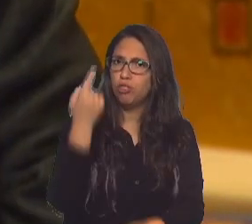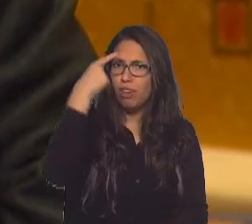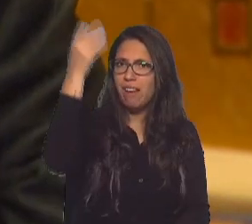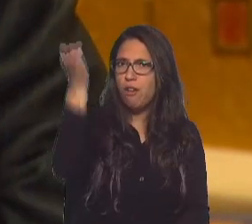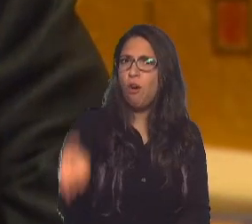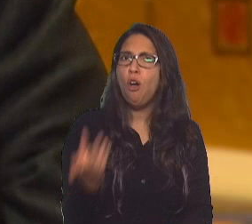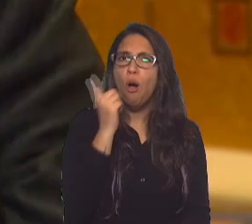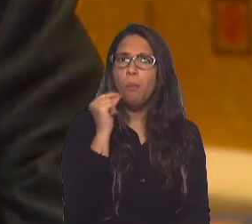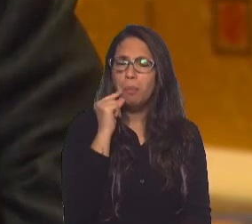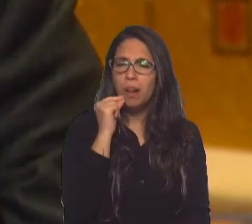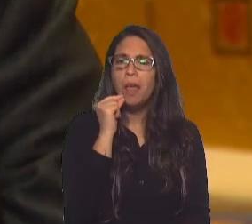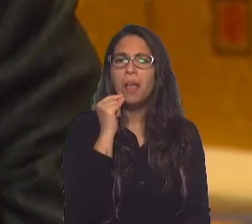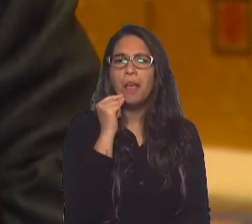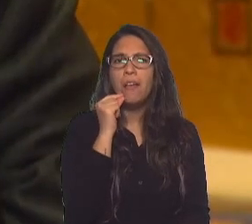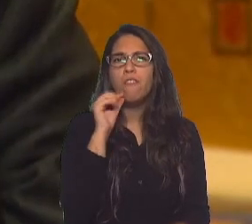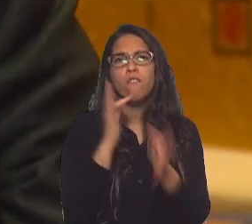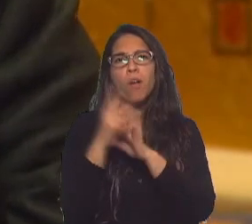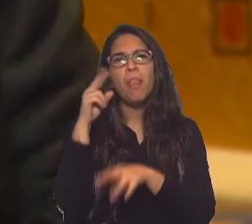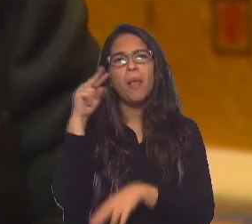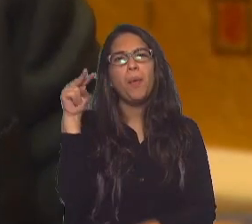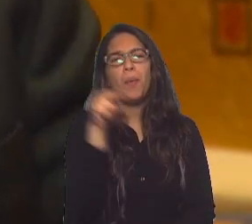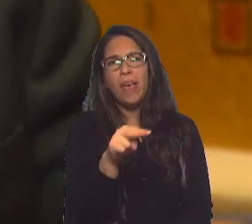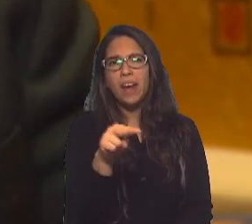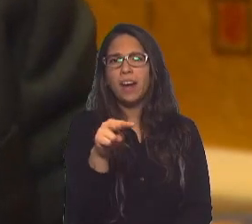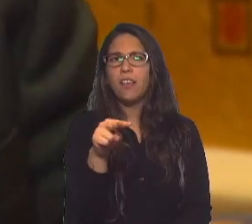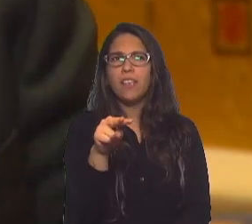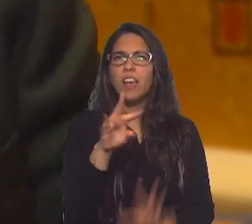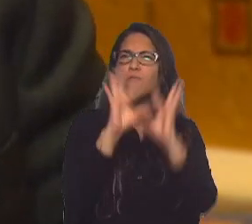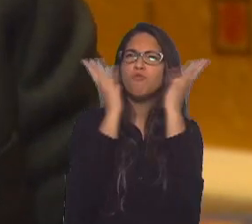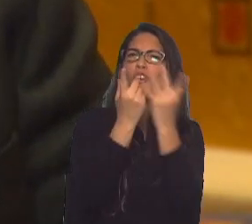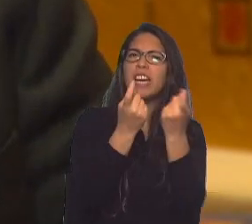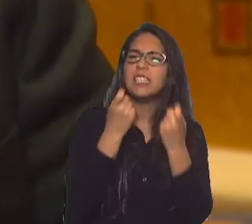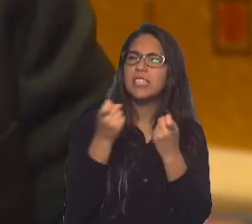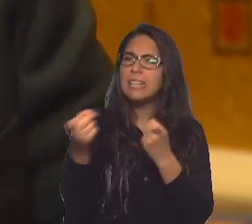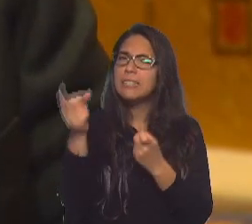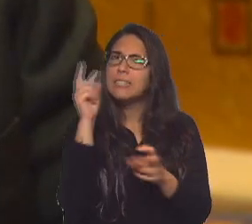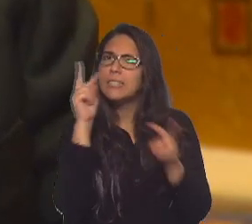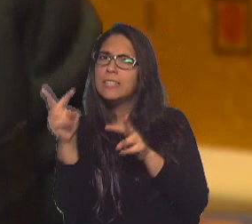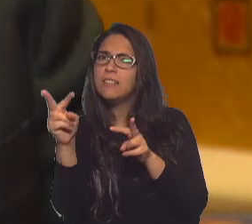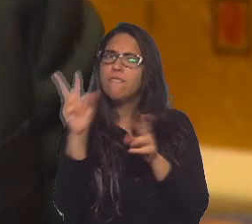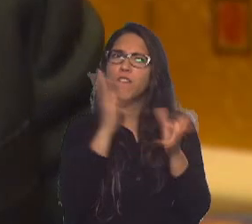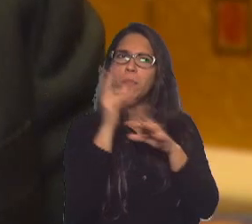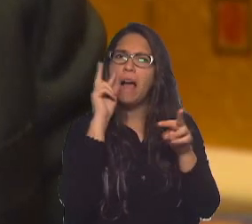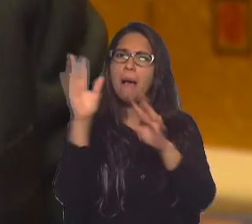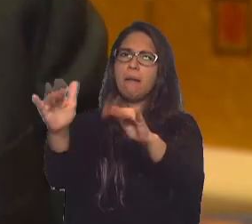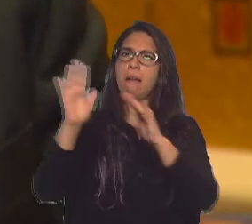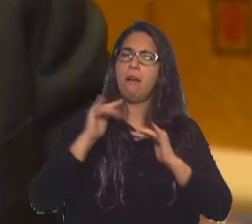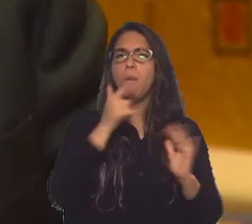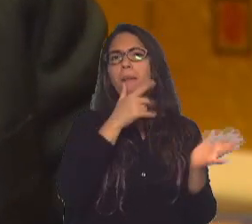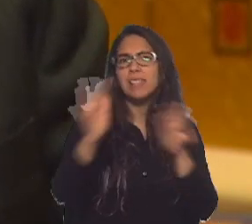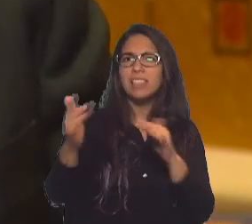hombre que tiene una mirada sobre lo que necesita el mundo parecida a la mía, un hombre que